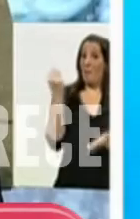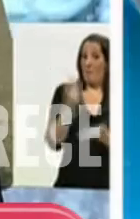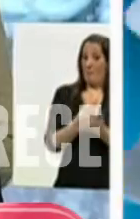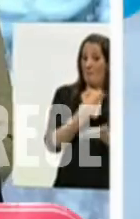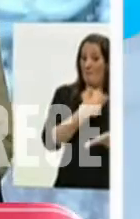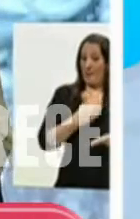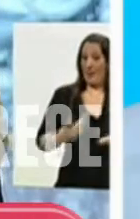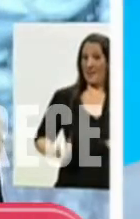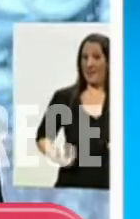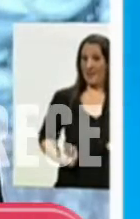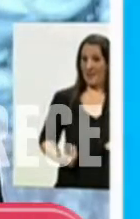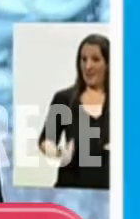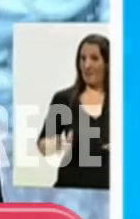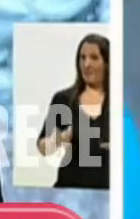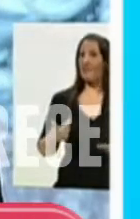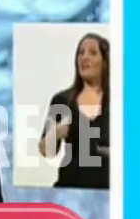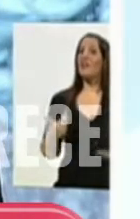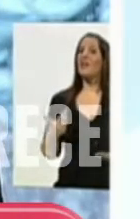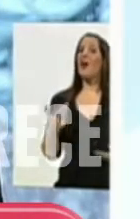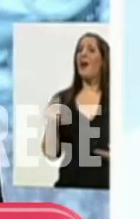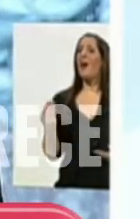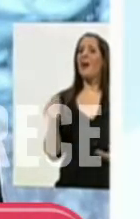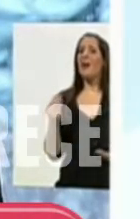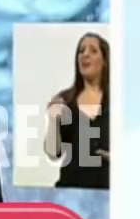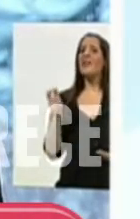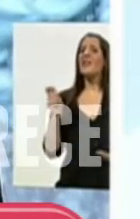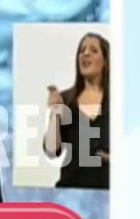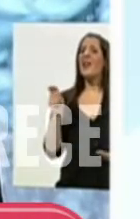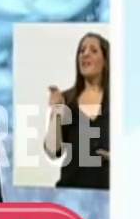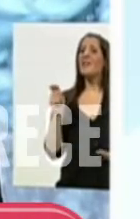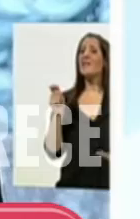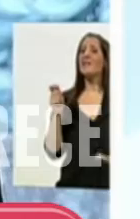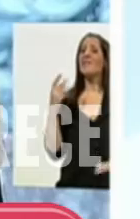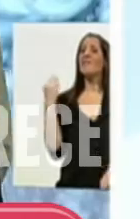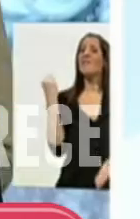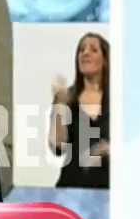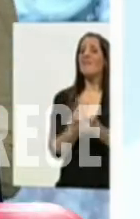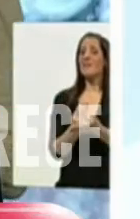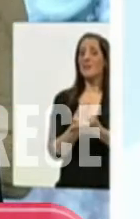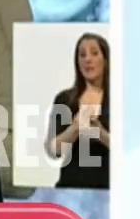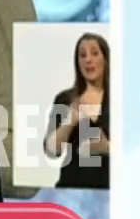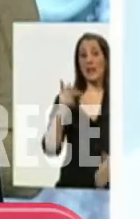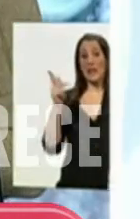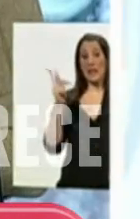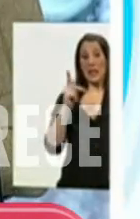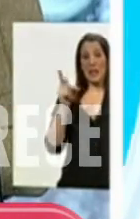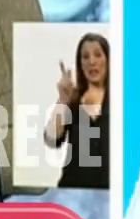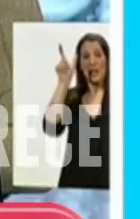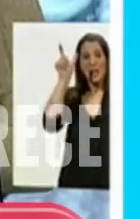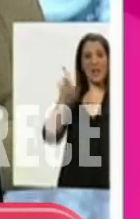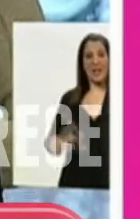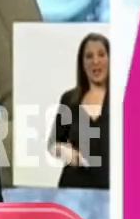causas tiene que ver justamente con la ley de lavado que mencionábamos a la hora de hablar del arrepentido. Para que exista lavado de dinero tiene que haber un